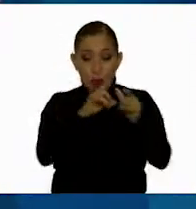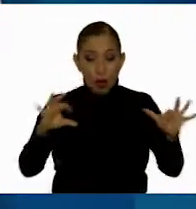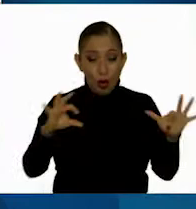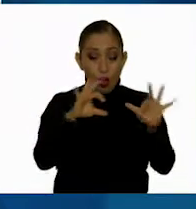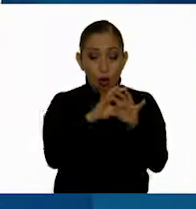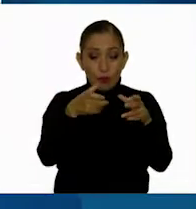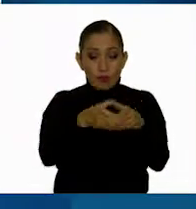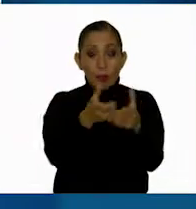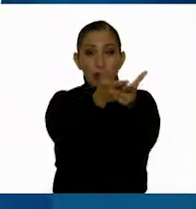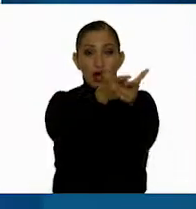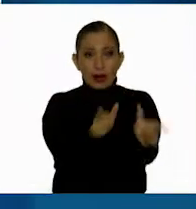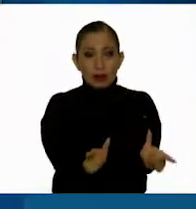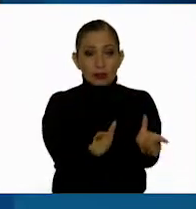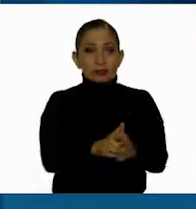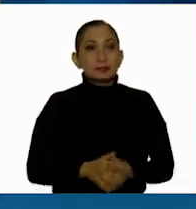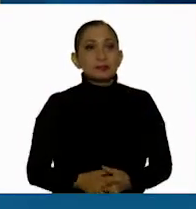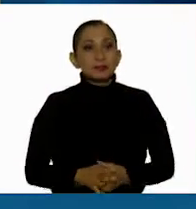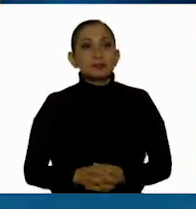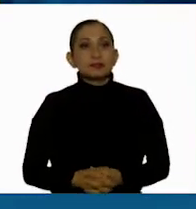índole liberal.